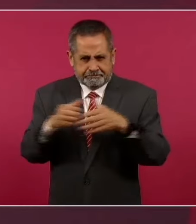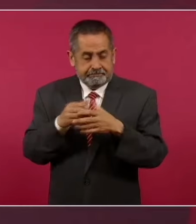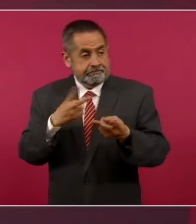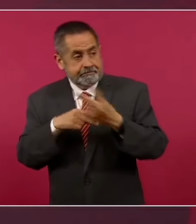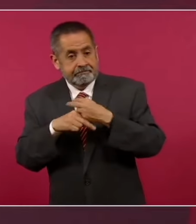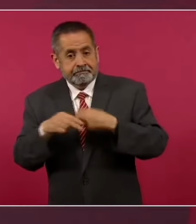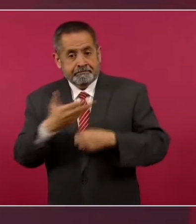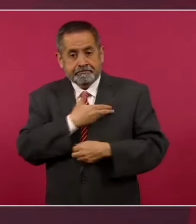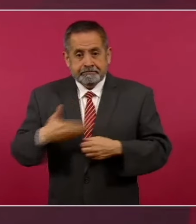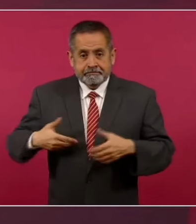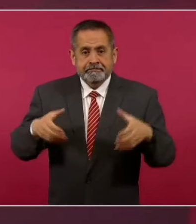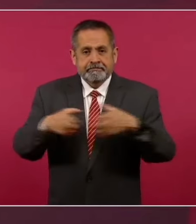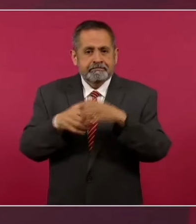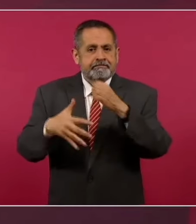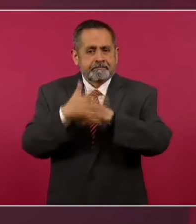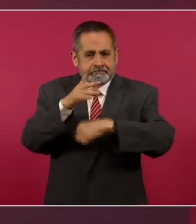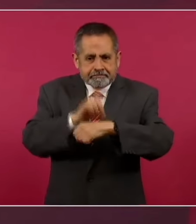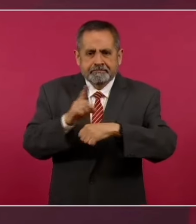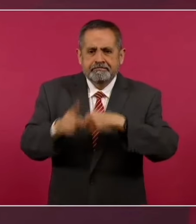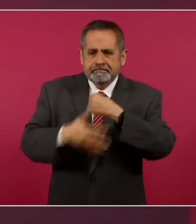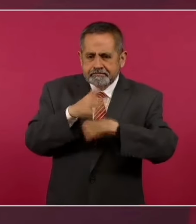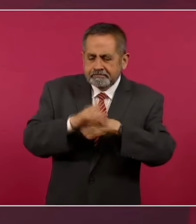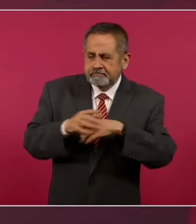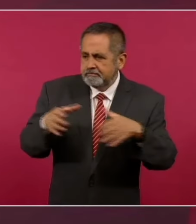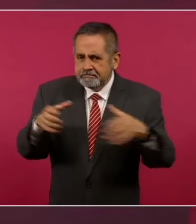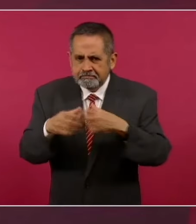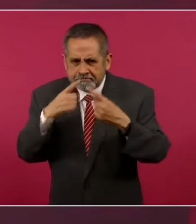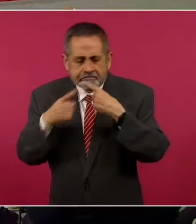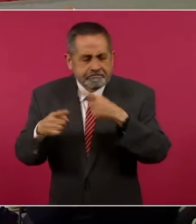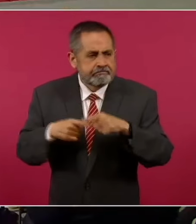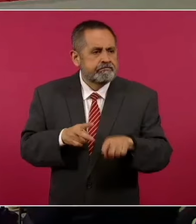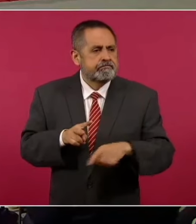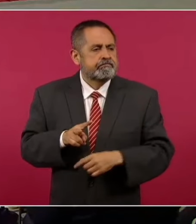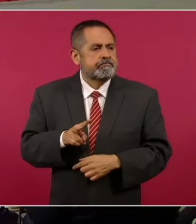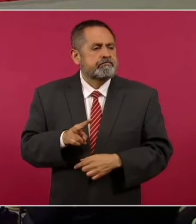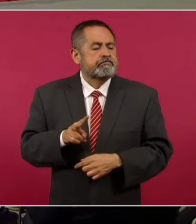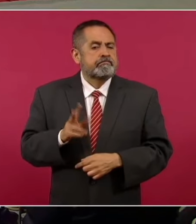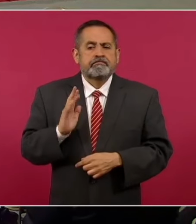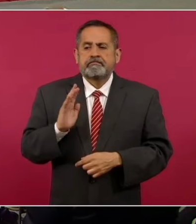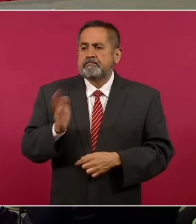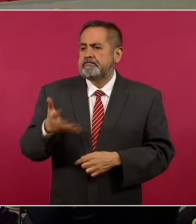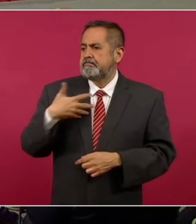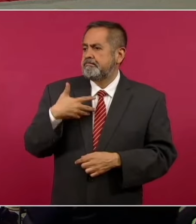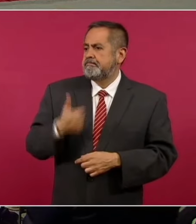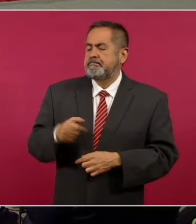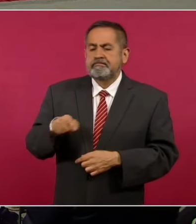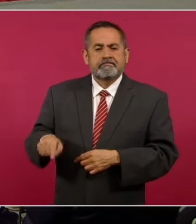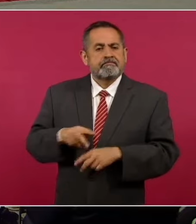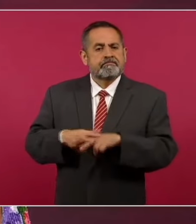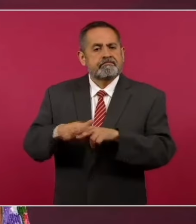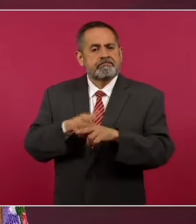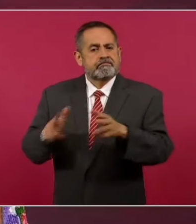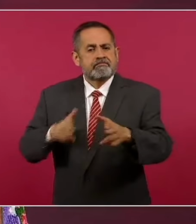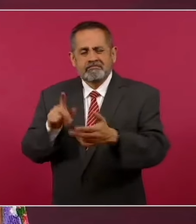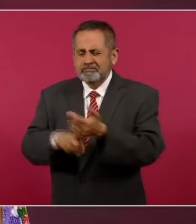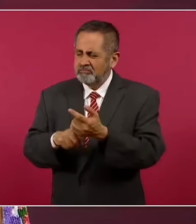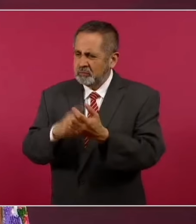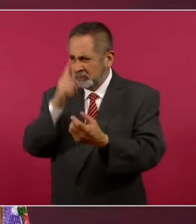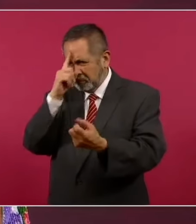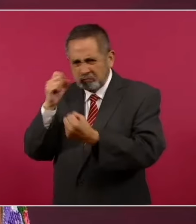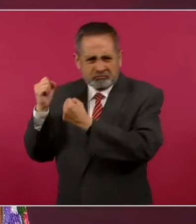presidente cada 15 días, ahí he entendido la dimensión de este proyecto. Es